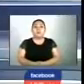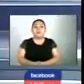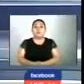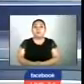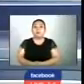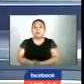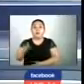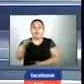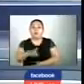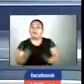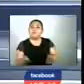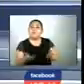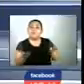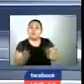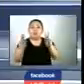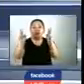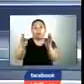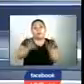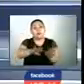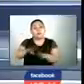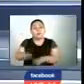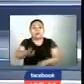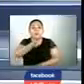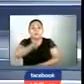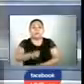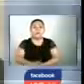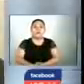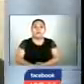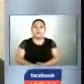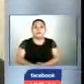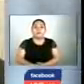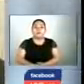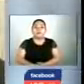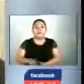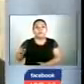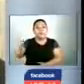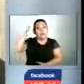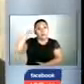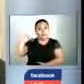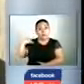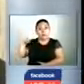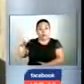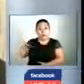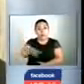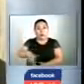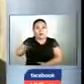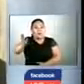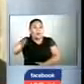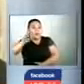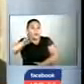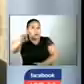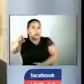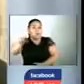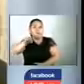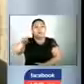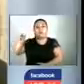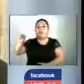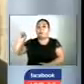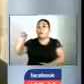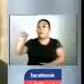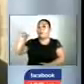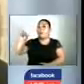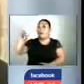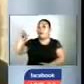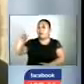Y a esta hora le vamos a dar un vistazo a otras noticias. PNC capturó en Santiago Texacuangos a Mayra Lisset